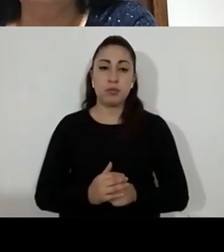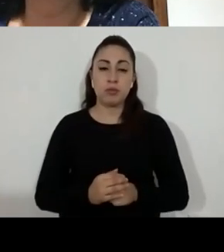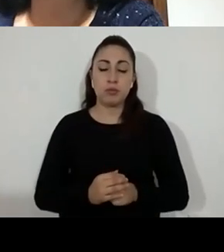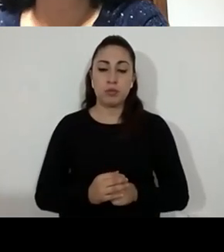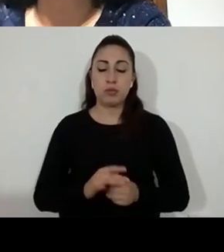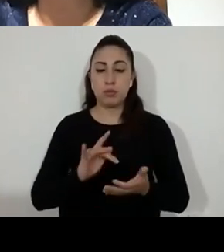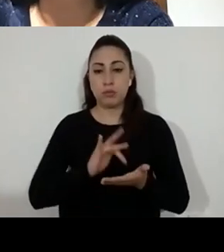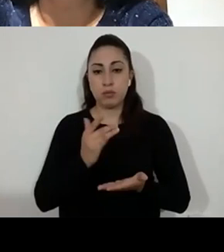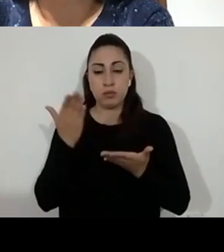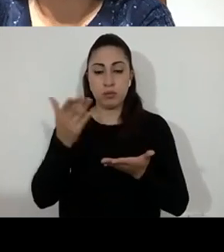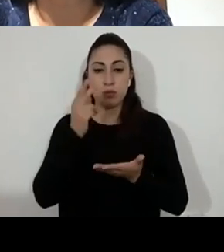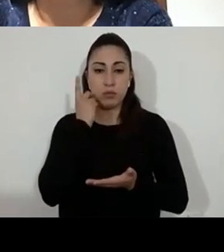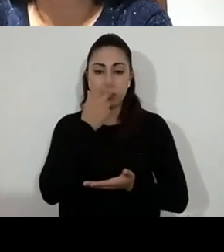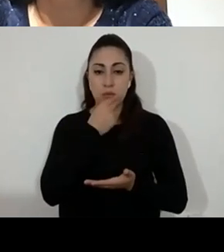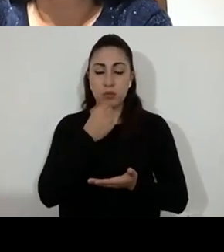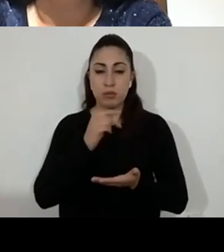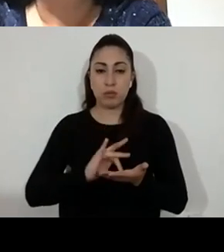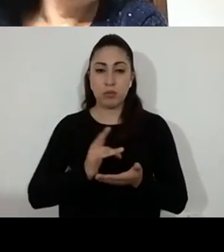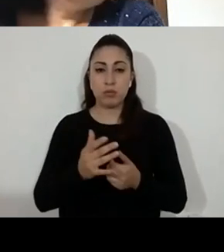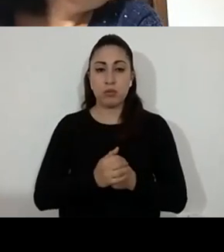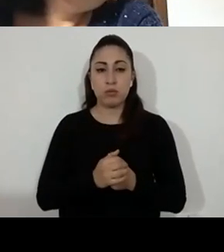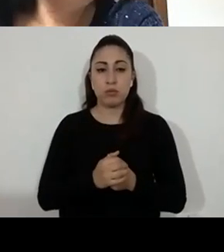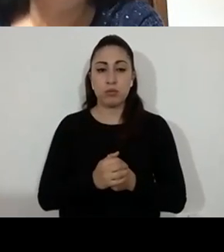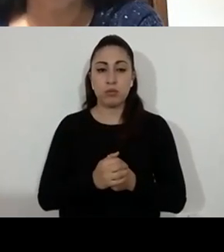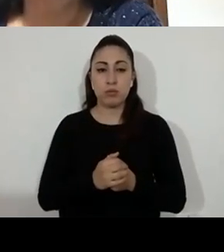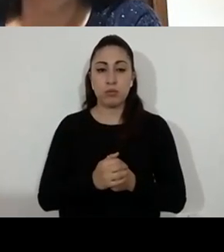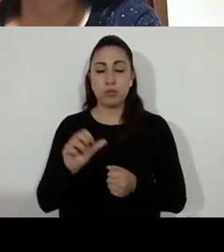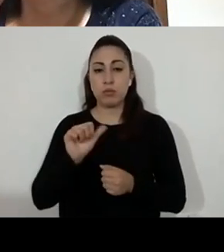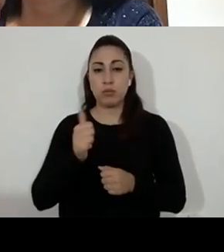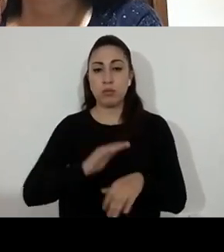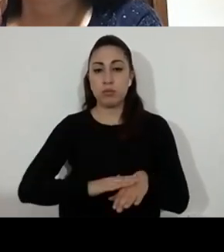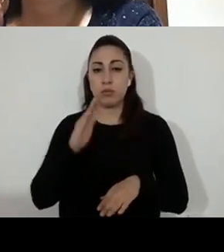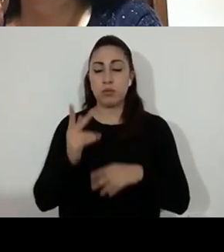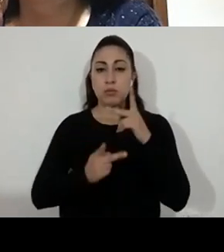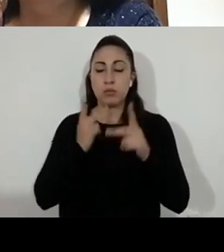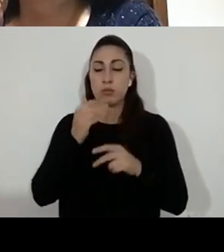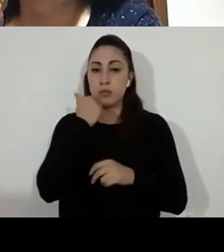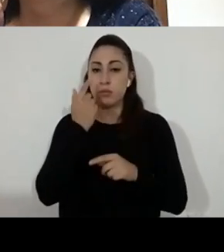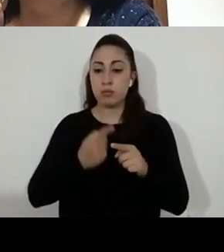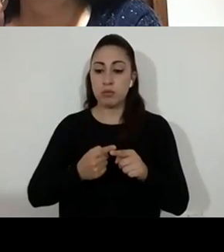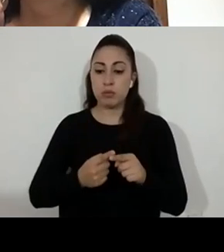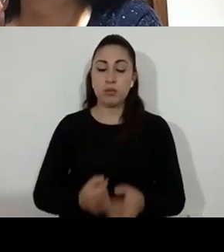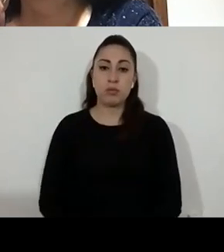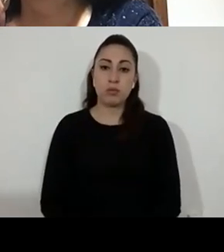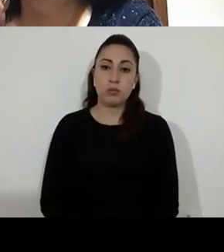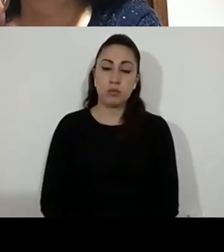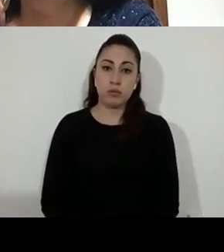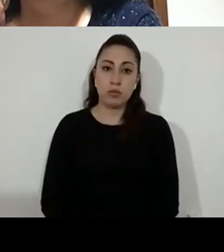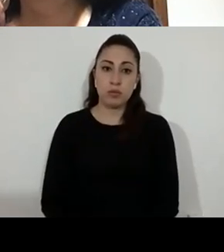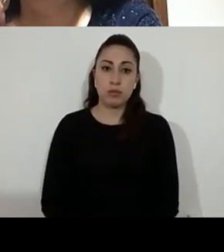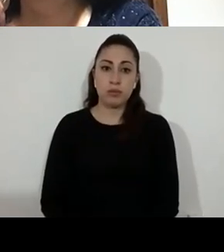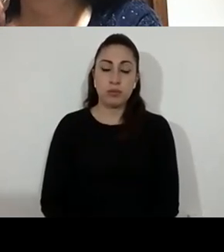Muchas gracias, diputado. ¿Algún otro diputado o diputada que desea hacer uso de la voz?